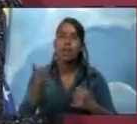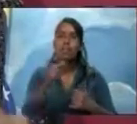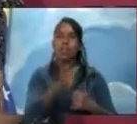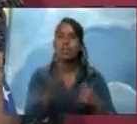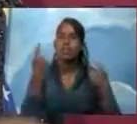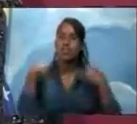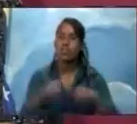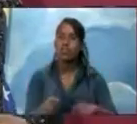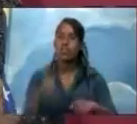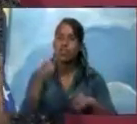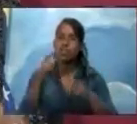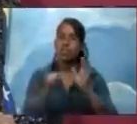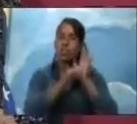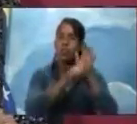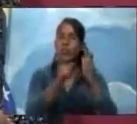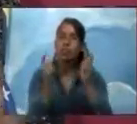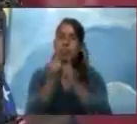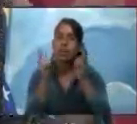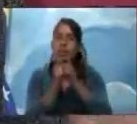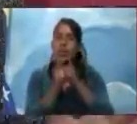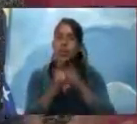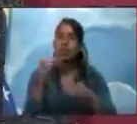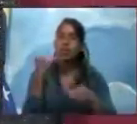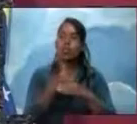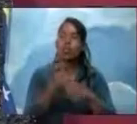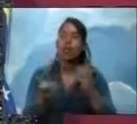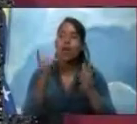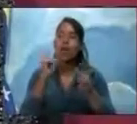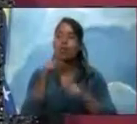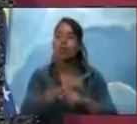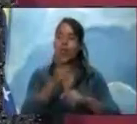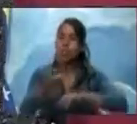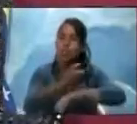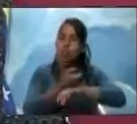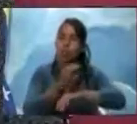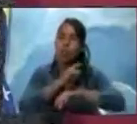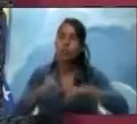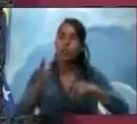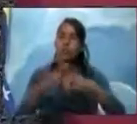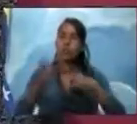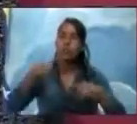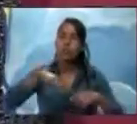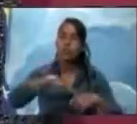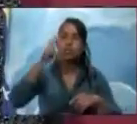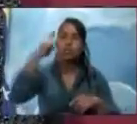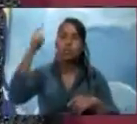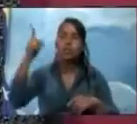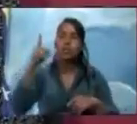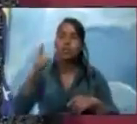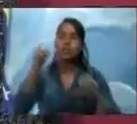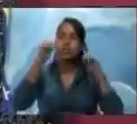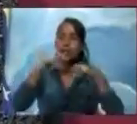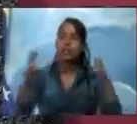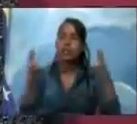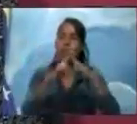de identificar este cuerno pequeño, este anticristo, con alguno de estos gobernantes. Pero nosotros sabemos que se dará a conocer ya en tiempo